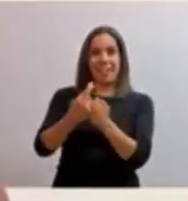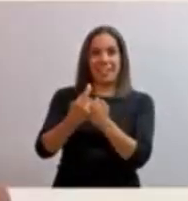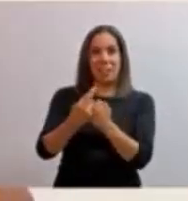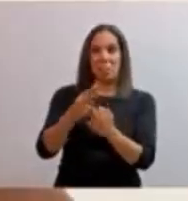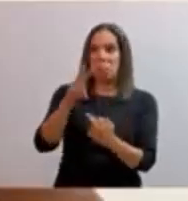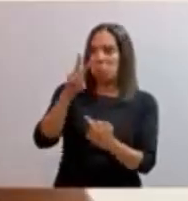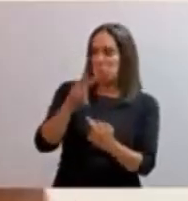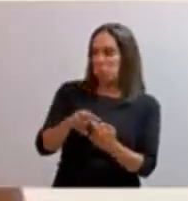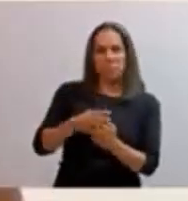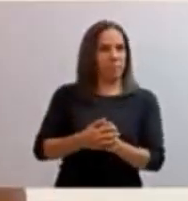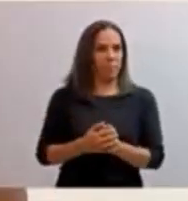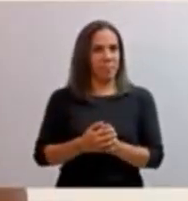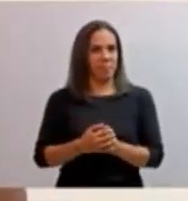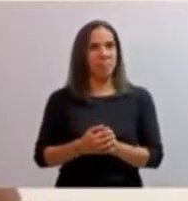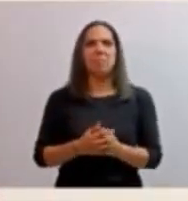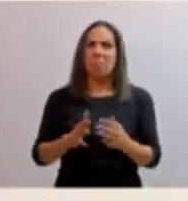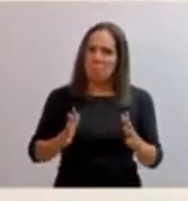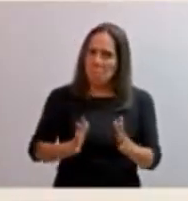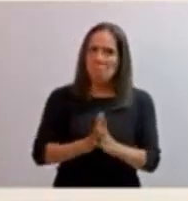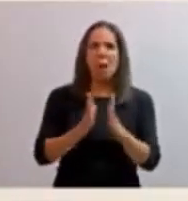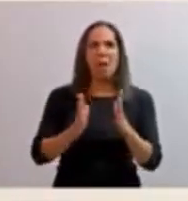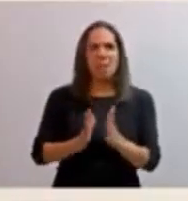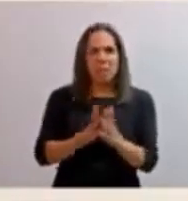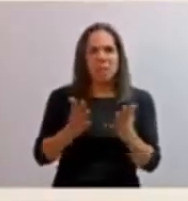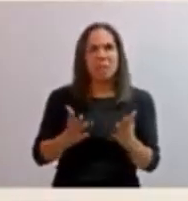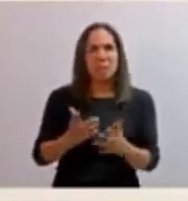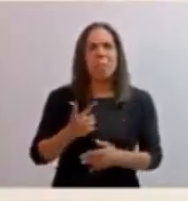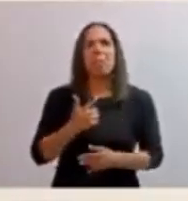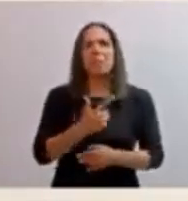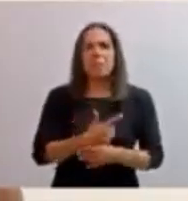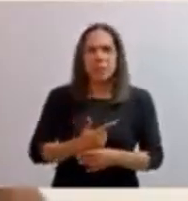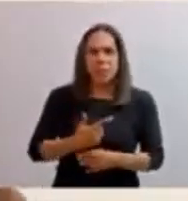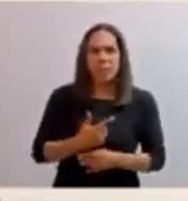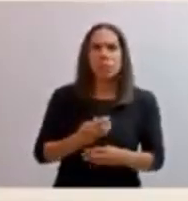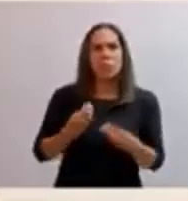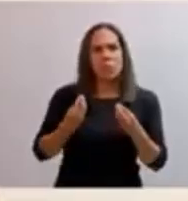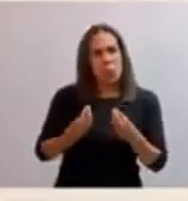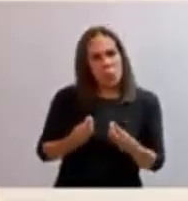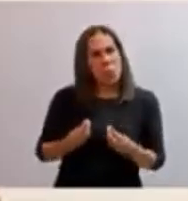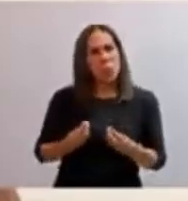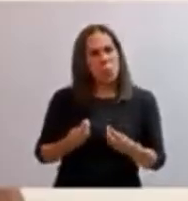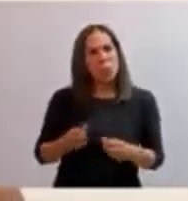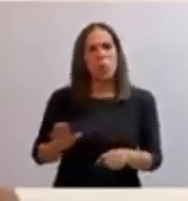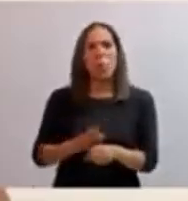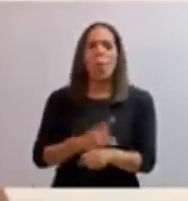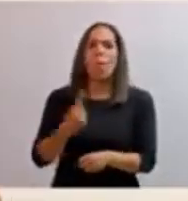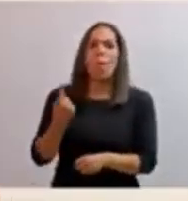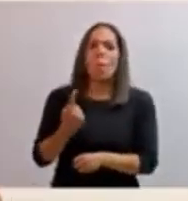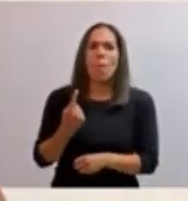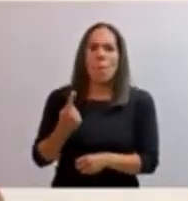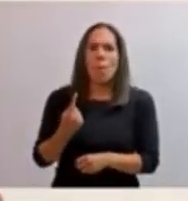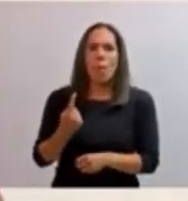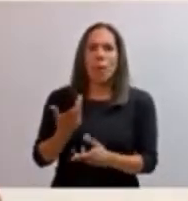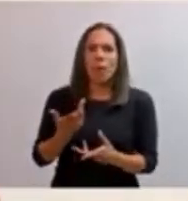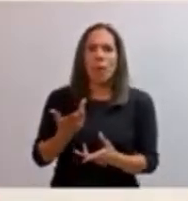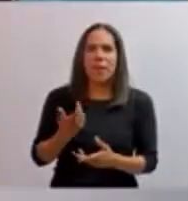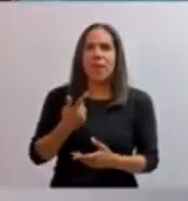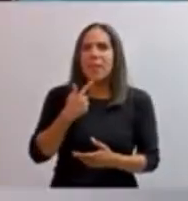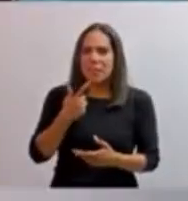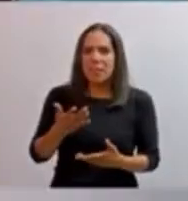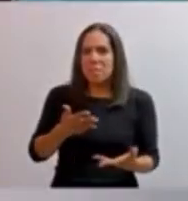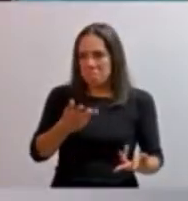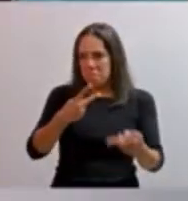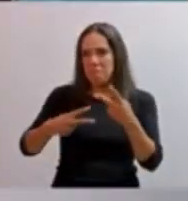Entonces, los que estuvieron participando ahí hicieron ese proceso y fue dialógico, y luego regresaron a decirle a la zona